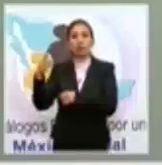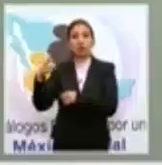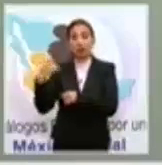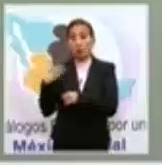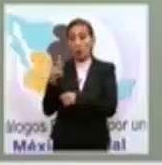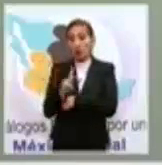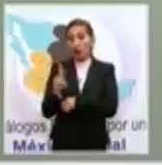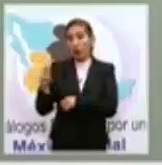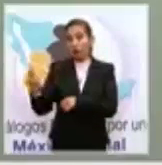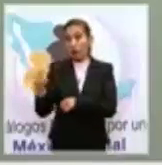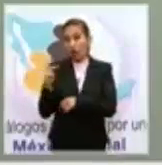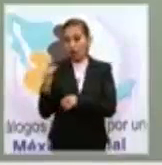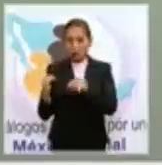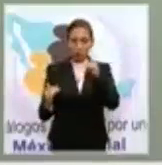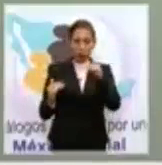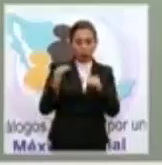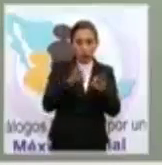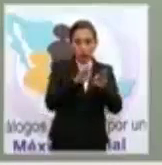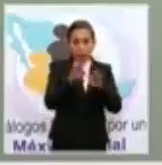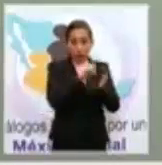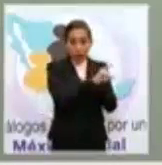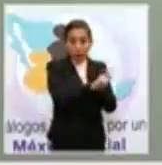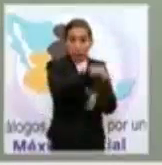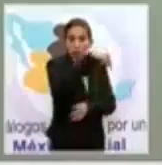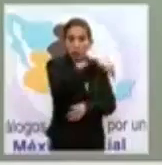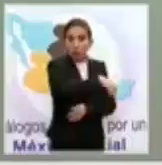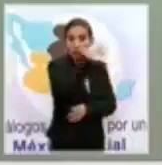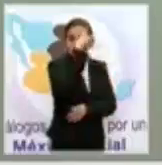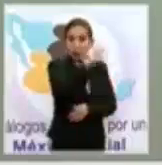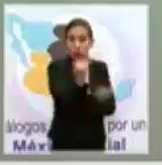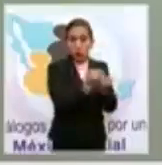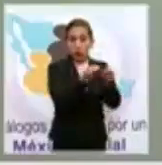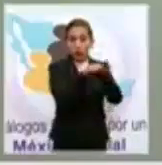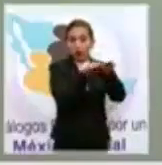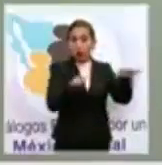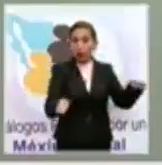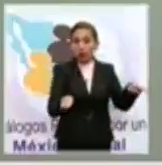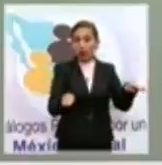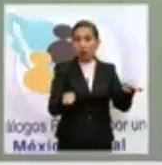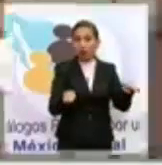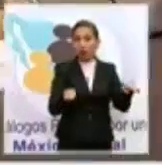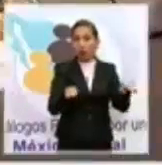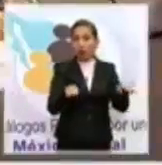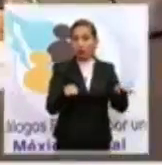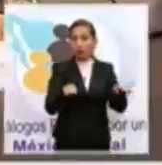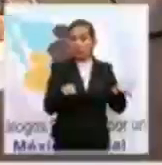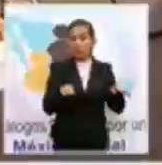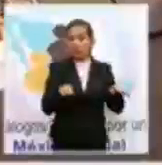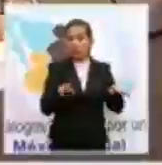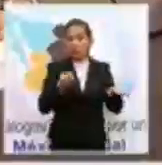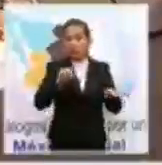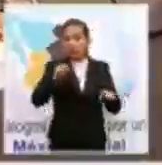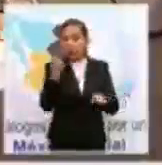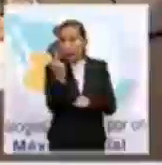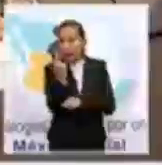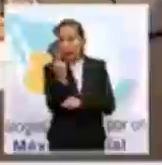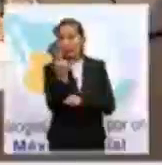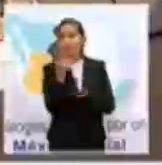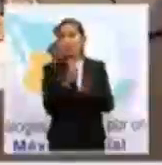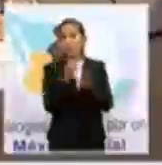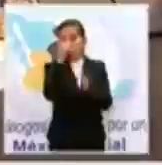prácticamente iguales que el promedio de los trabajadores de limpieza de todos los países PISA, que no son, por